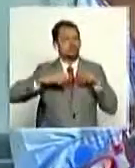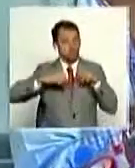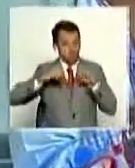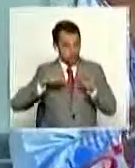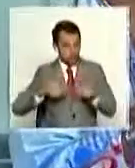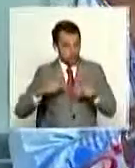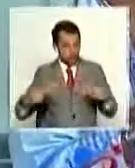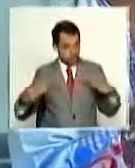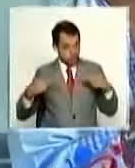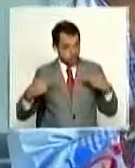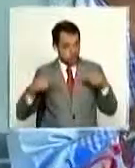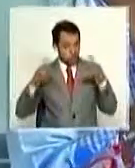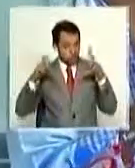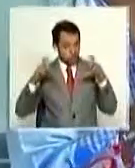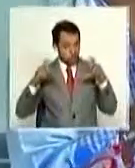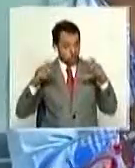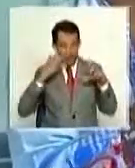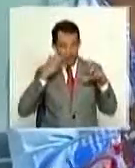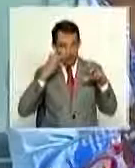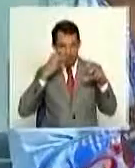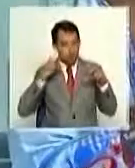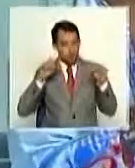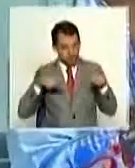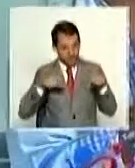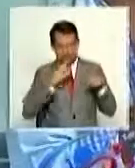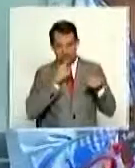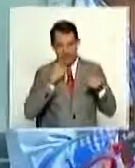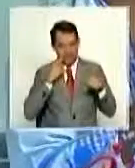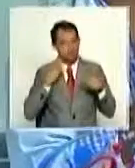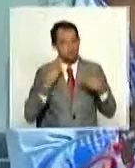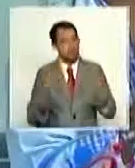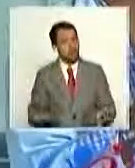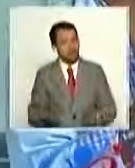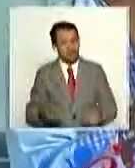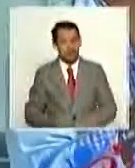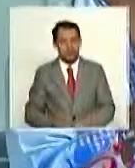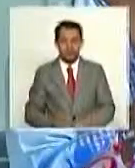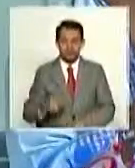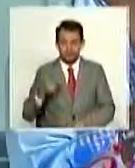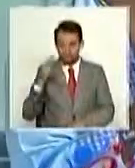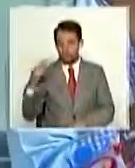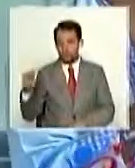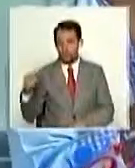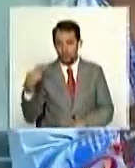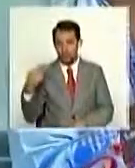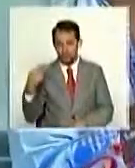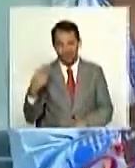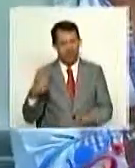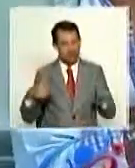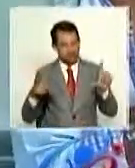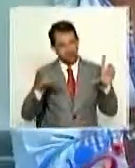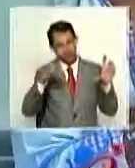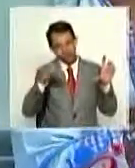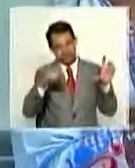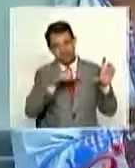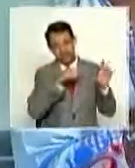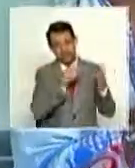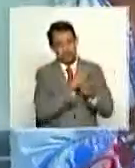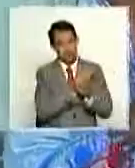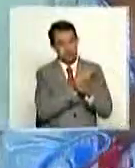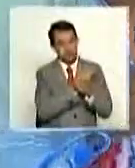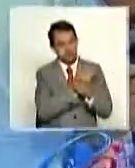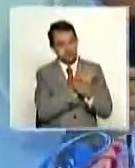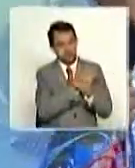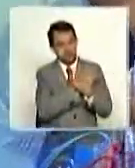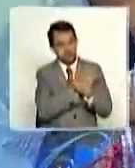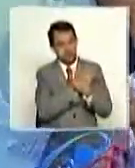han tenido en otras oportunidades la posibilidad de ver algunas imágenes. Si usted me puede